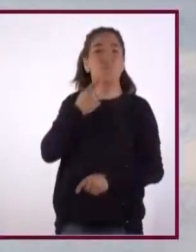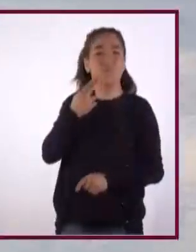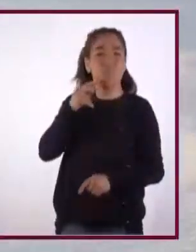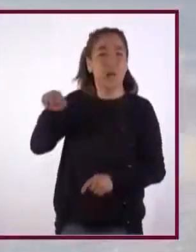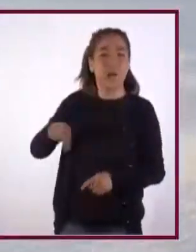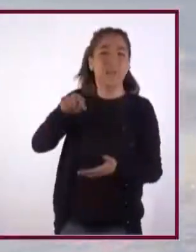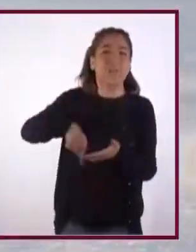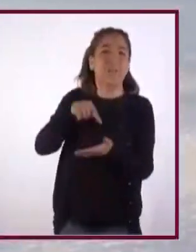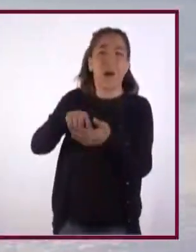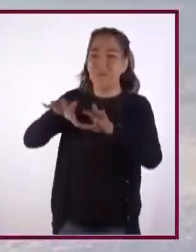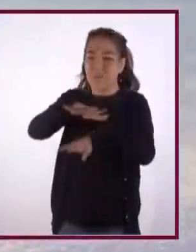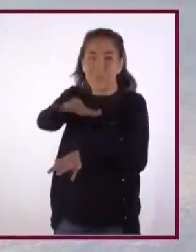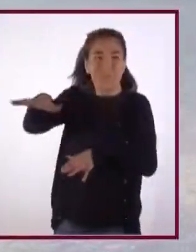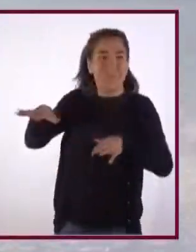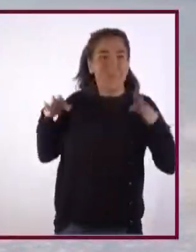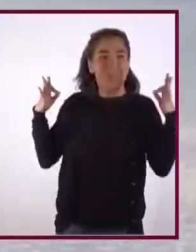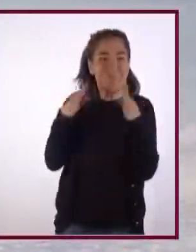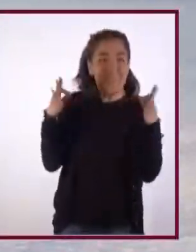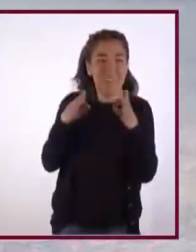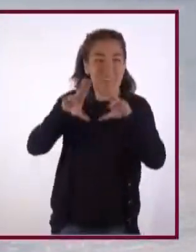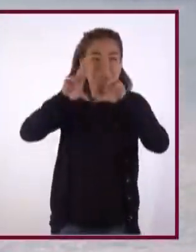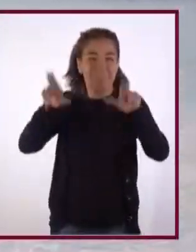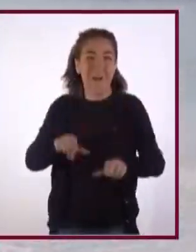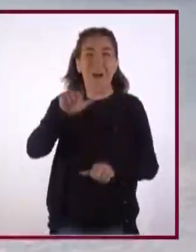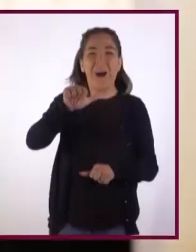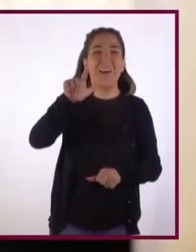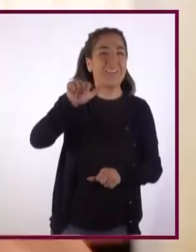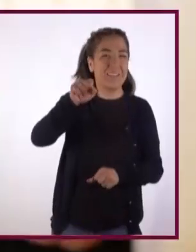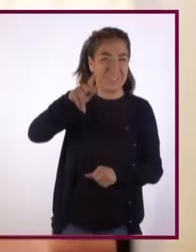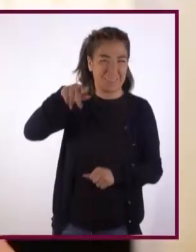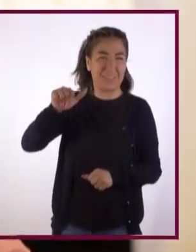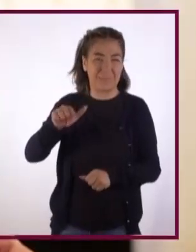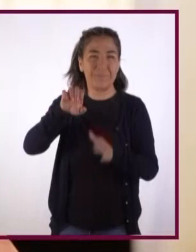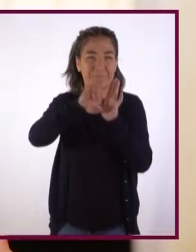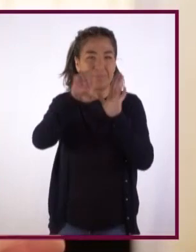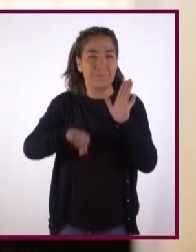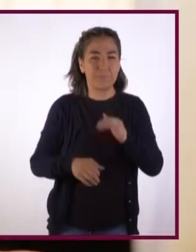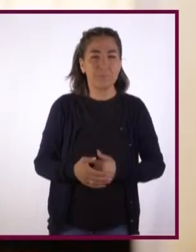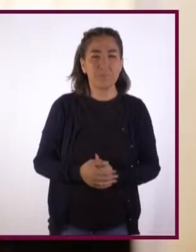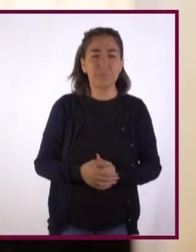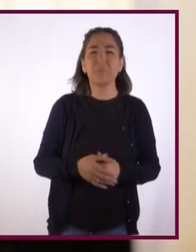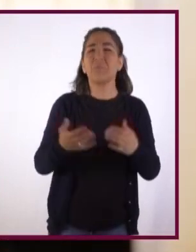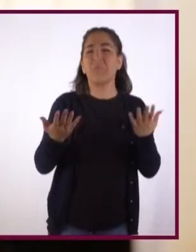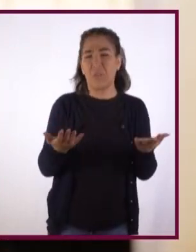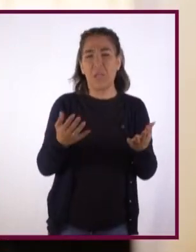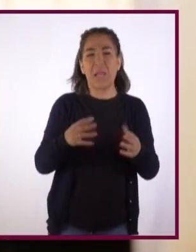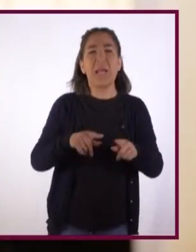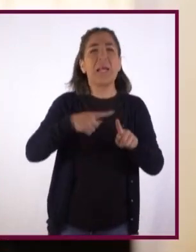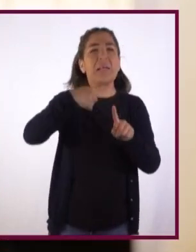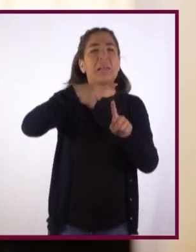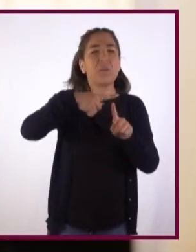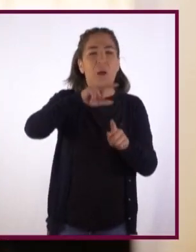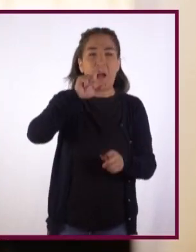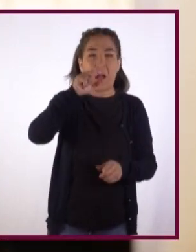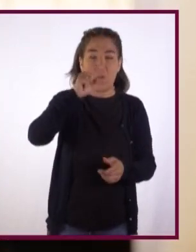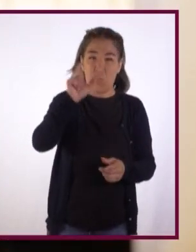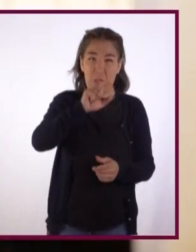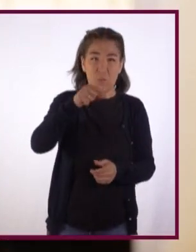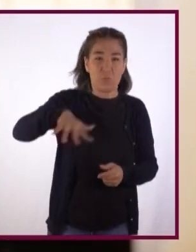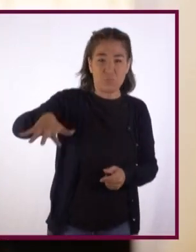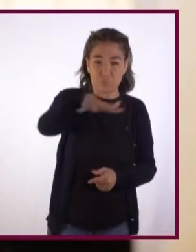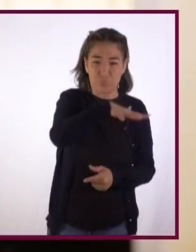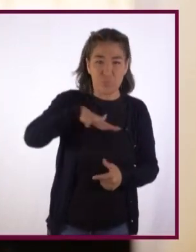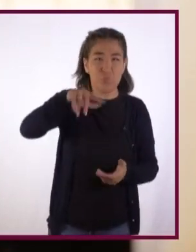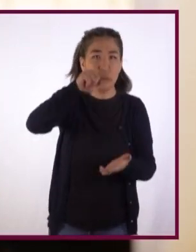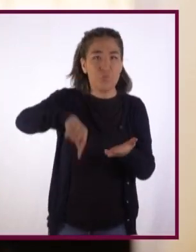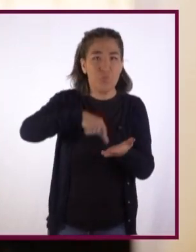una zona como Alaska, donde las temperaturas son de congelación. Ahora, ¿qué sucede cuando la temperatura en el entorno cambia varias decenas de grados